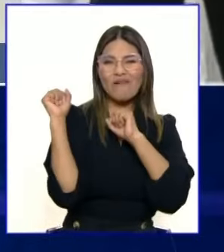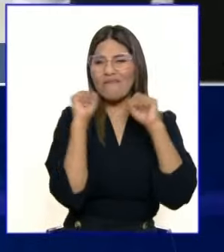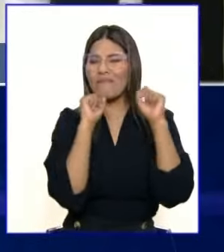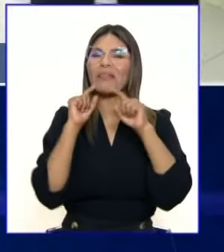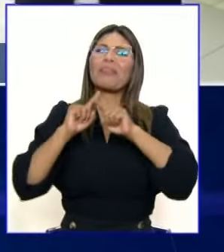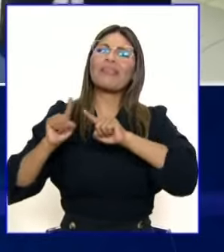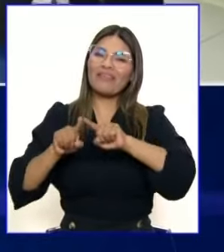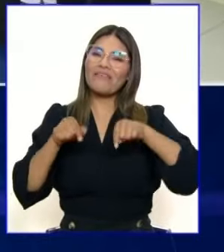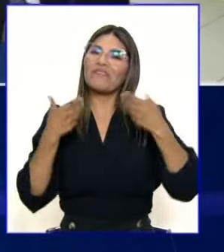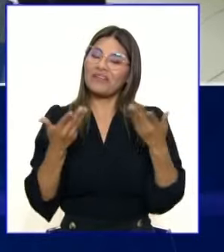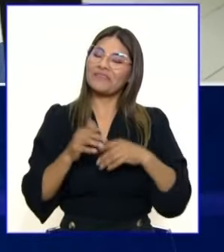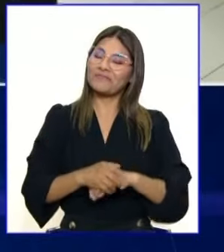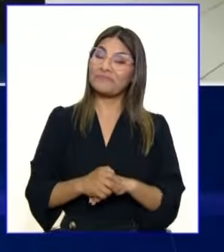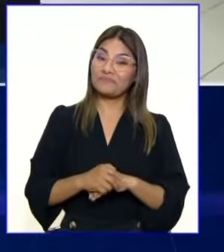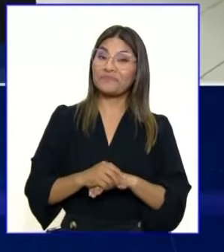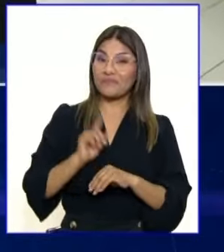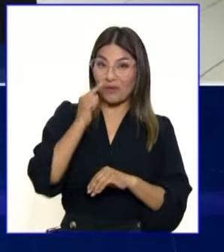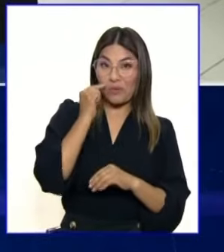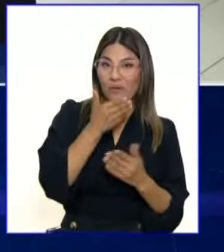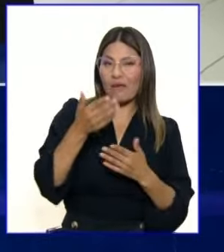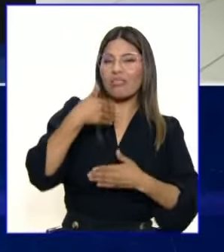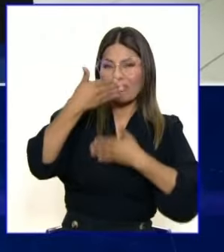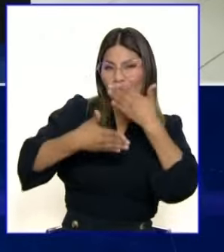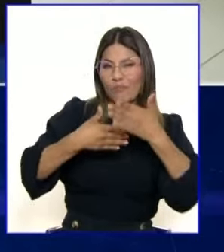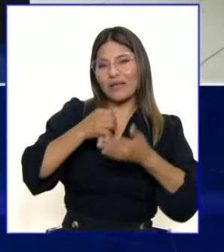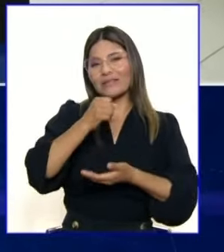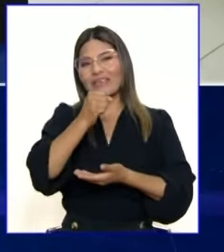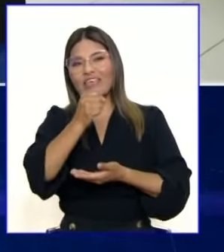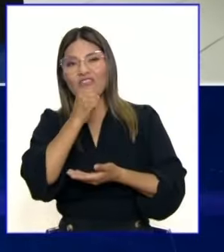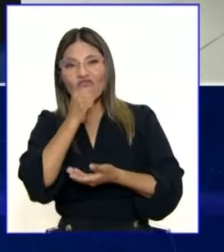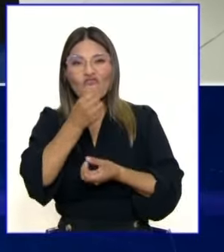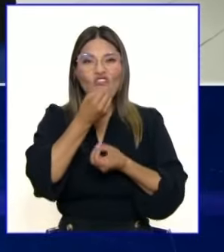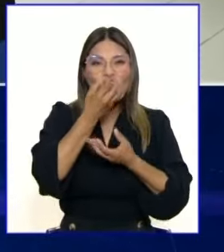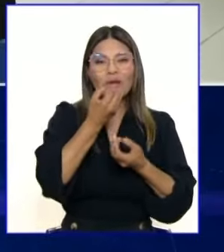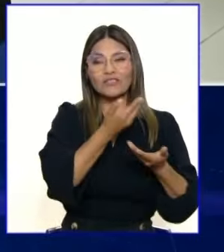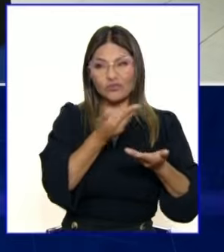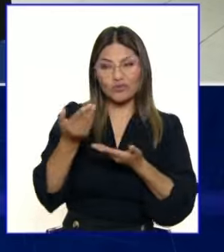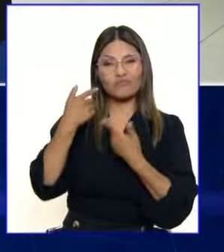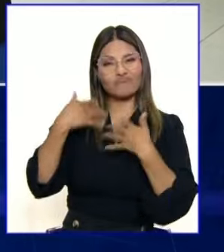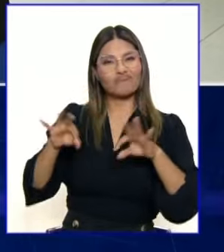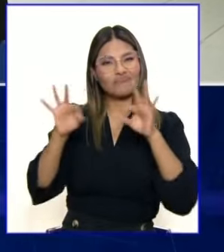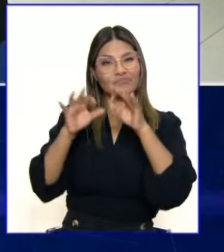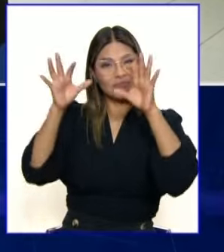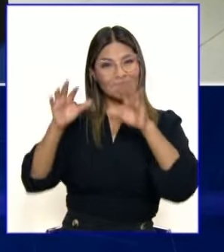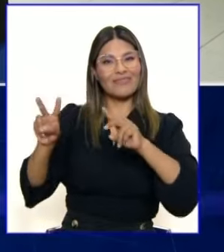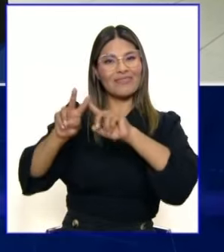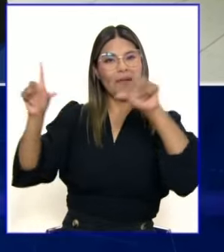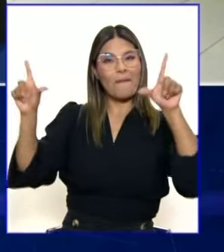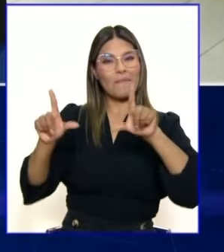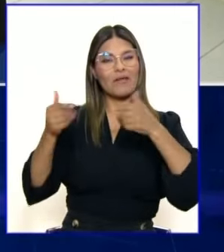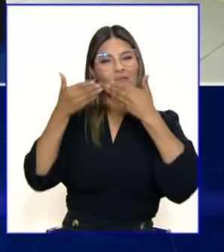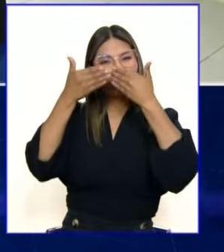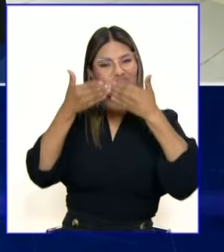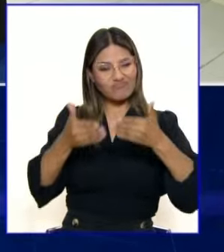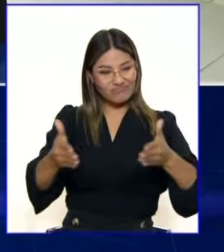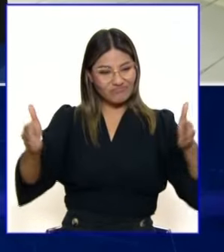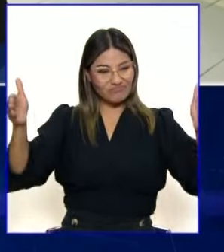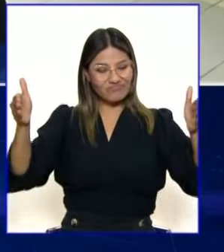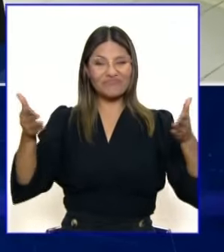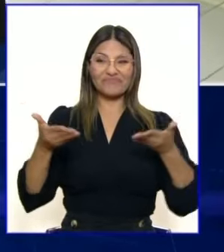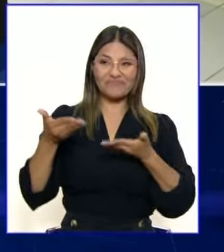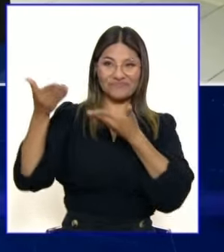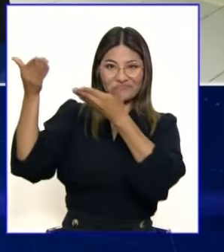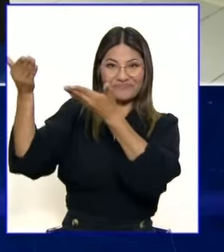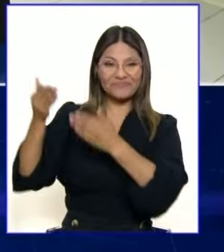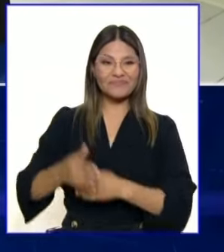entre otros, pero nosotros vamos a estar informando, por supuesto, en esta cobertura extraordinaria de TV Perú, la inauguración del megapuerto de